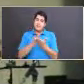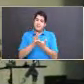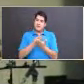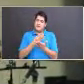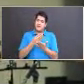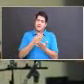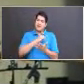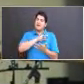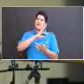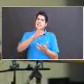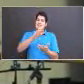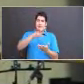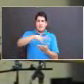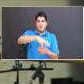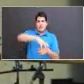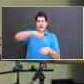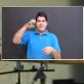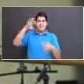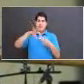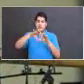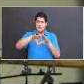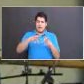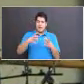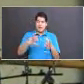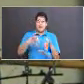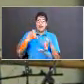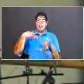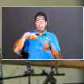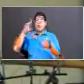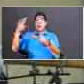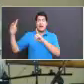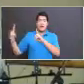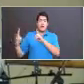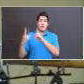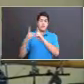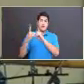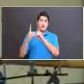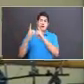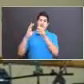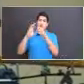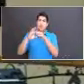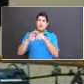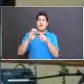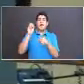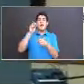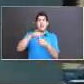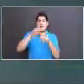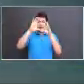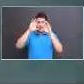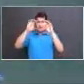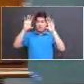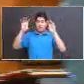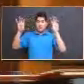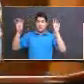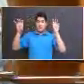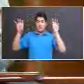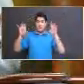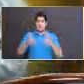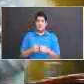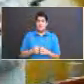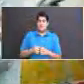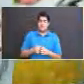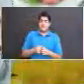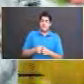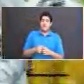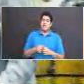Arrebatados para encontrarnos en las nubes. Es que entonces tendríamos que quitar 1 Tesalonicenses